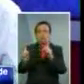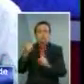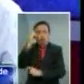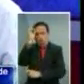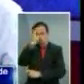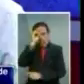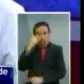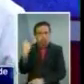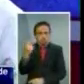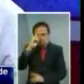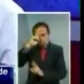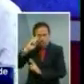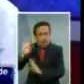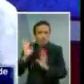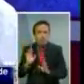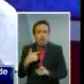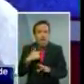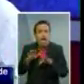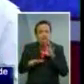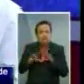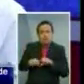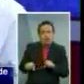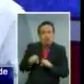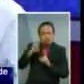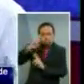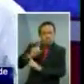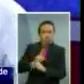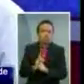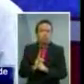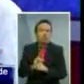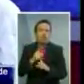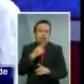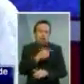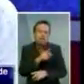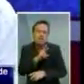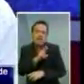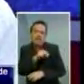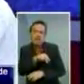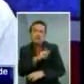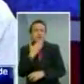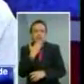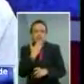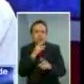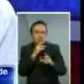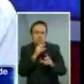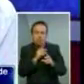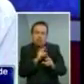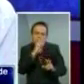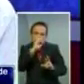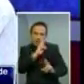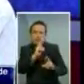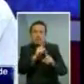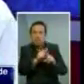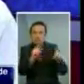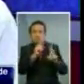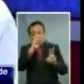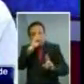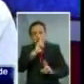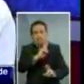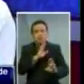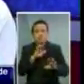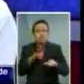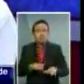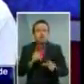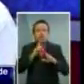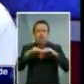respetables, que a veces nosotros no compartimos. Con Renovación Nacional nos va a ocurrir lo mismo. Lo importante es entender que esas diferencias no tienen que generar división, sino que